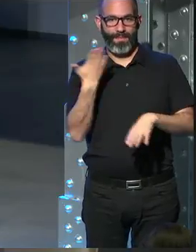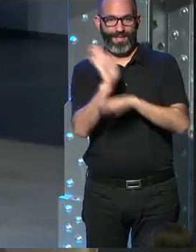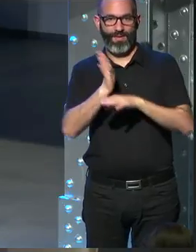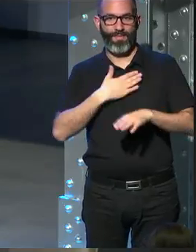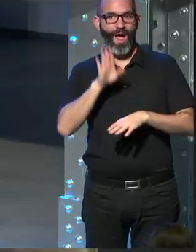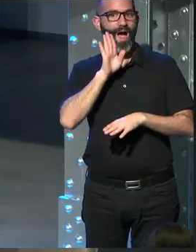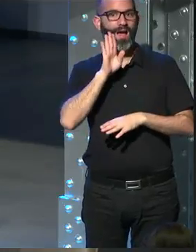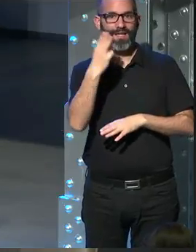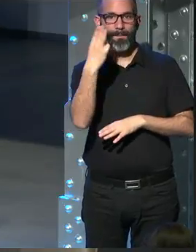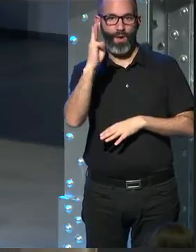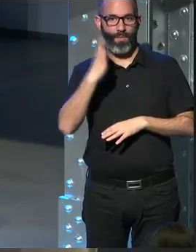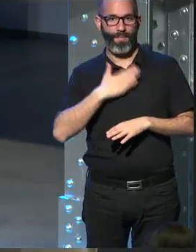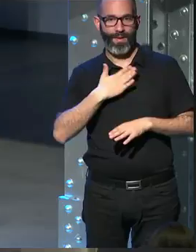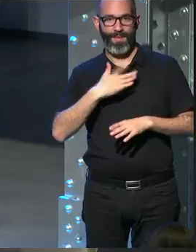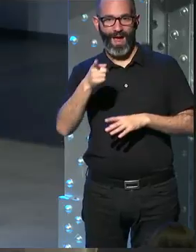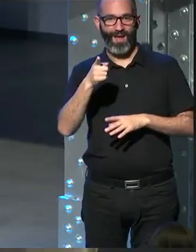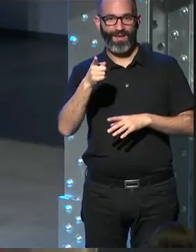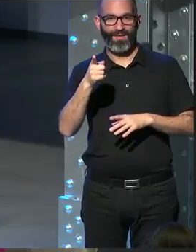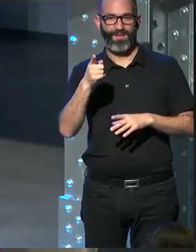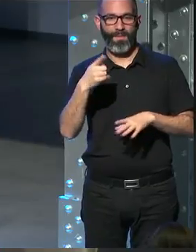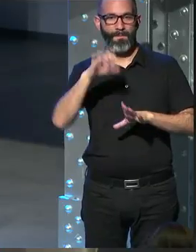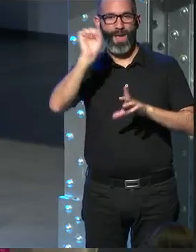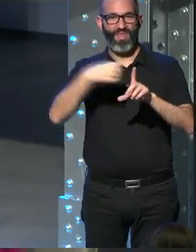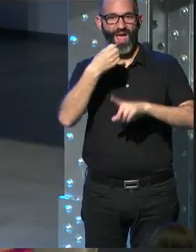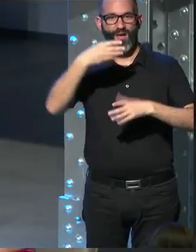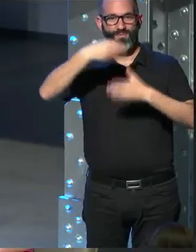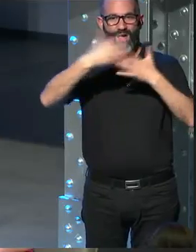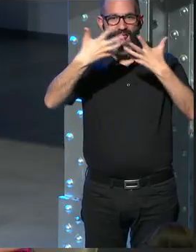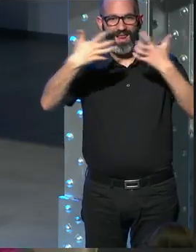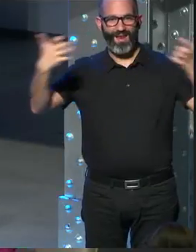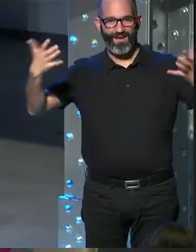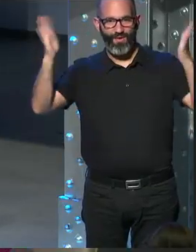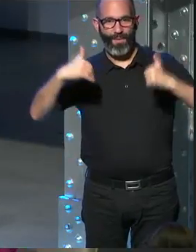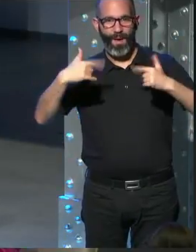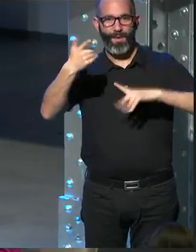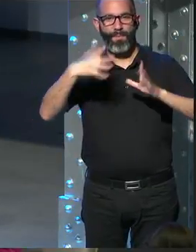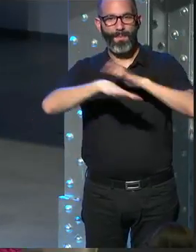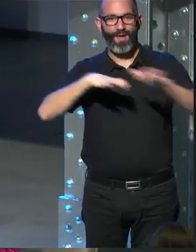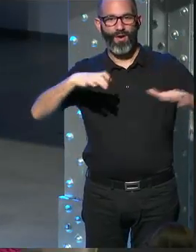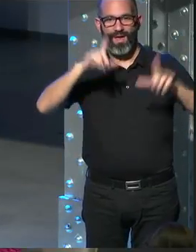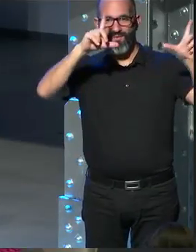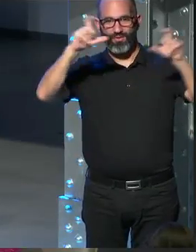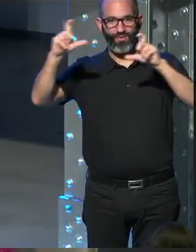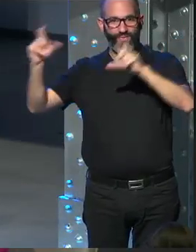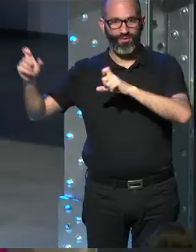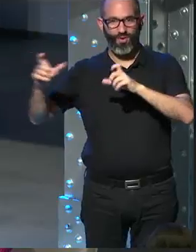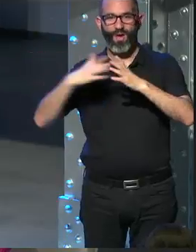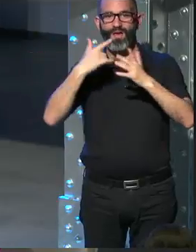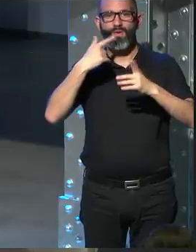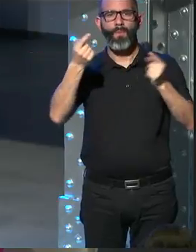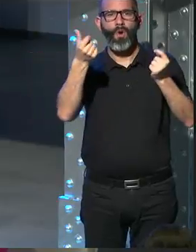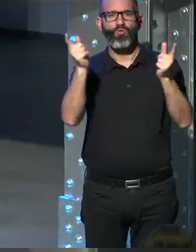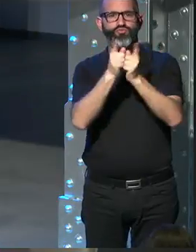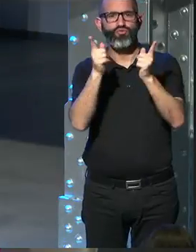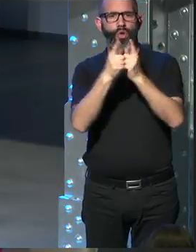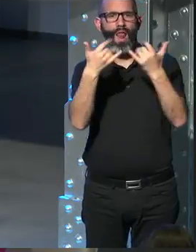presentación de PowerPoint, ha sido prácticamente vacía de contenido. Sí tenía unas demostraciones, pero prácticamente no ha habido texto. El poco texto